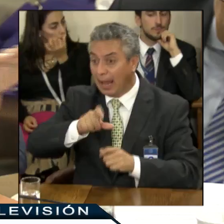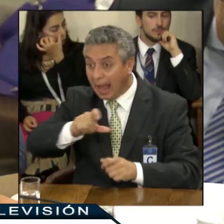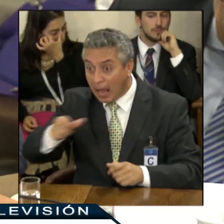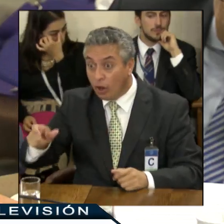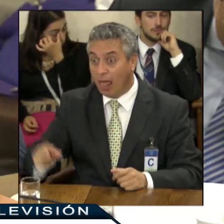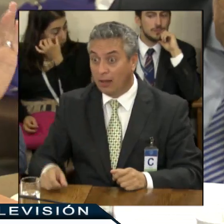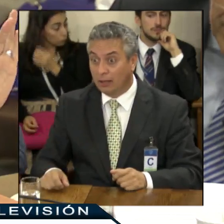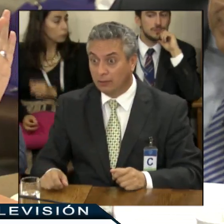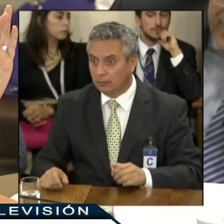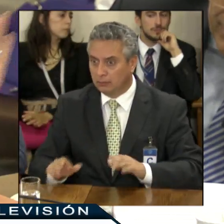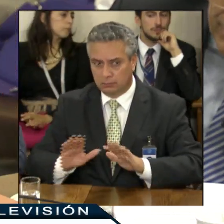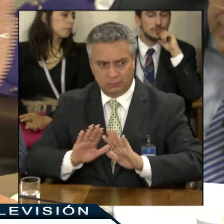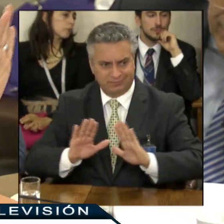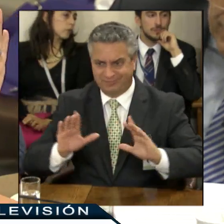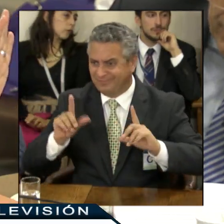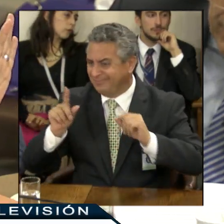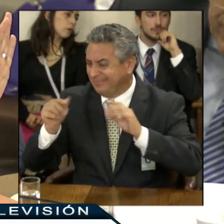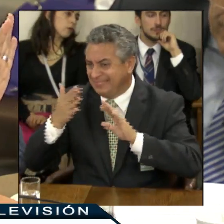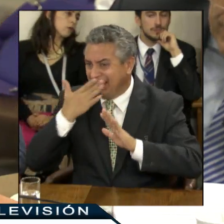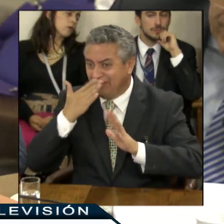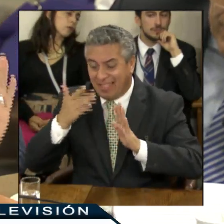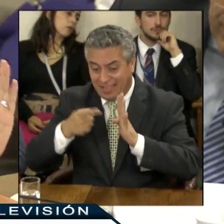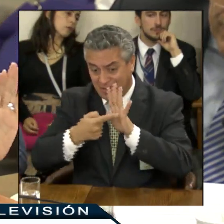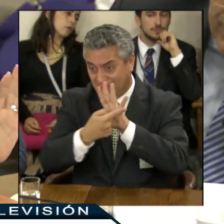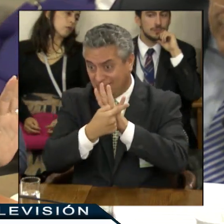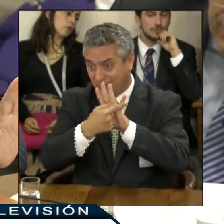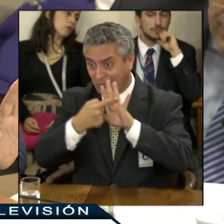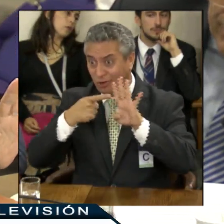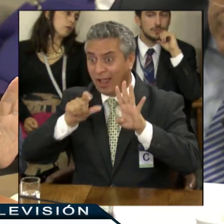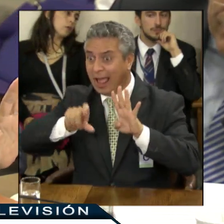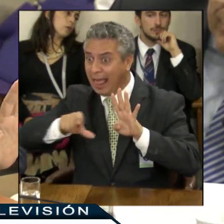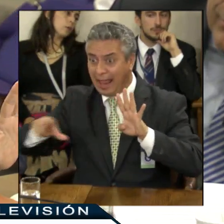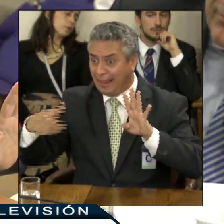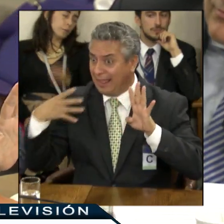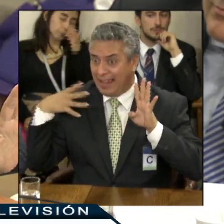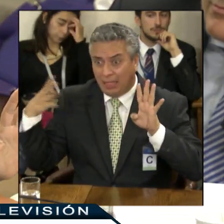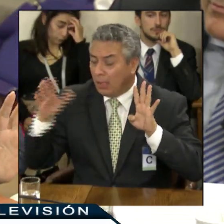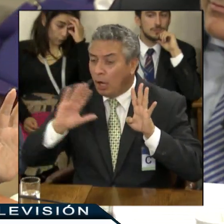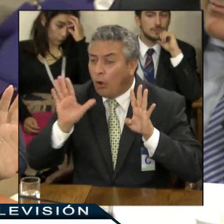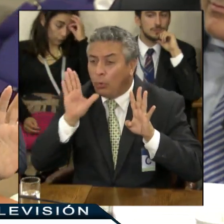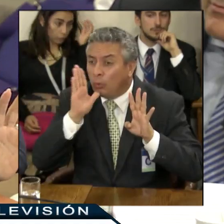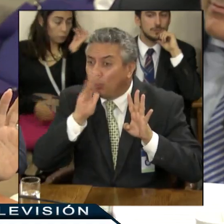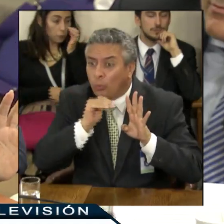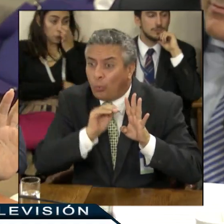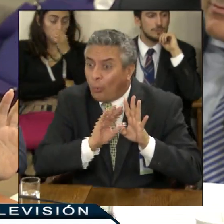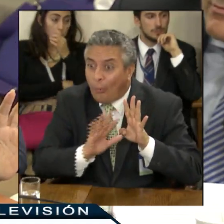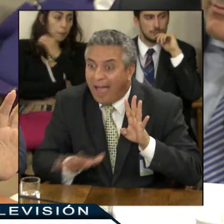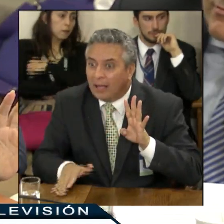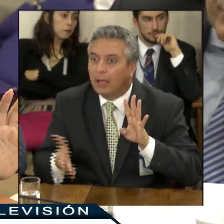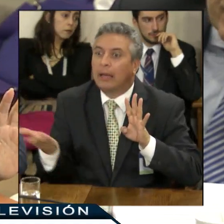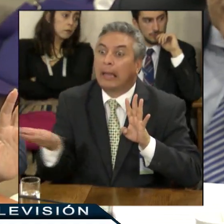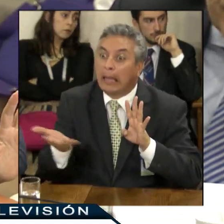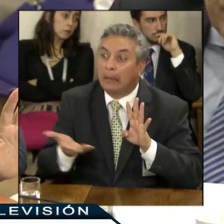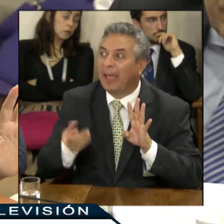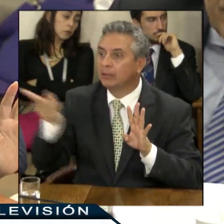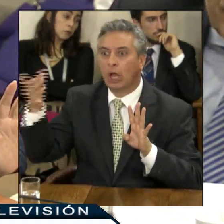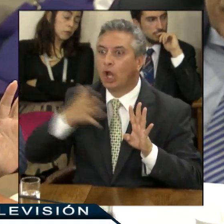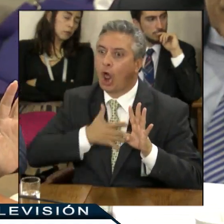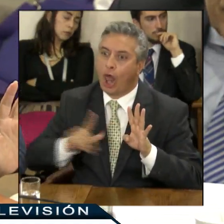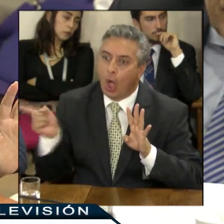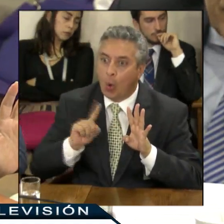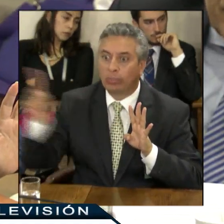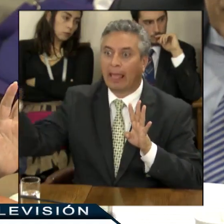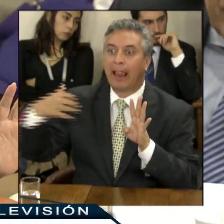nacionales no hay ni una discusión ni una ni una discusión si lo que les pasa es que les molesta y no les